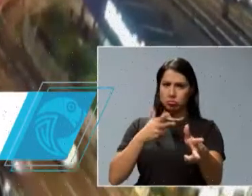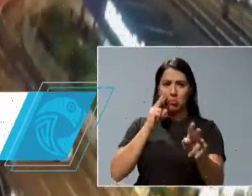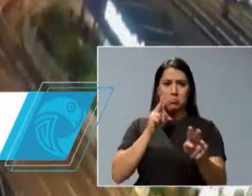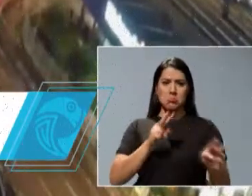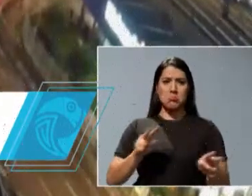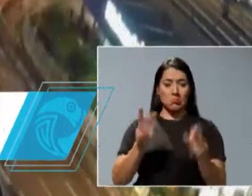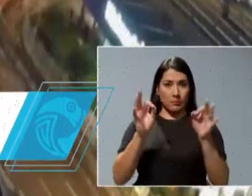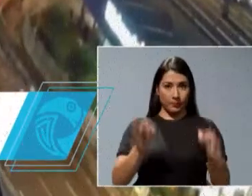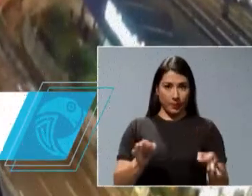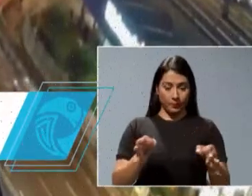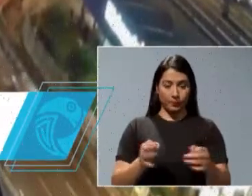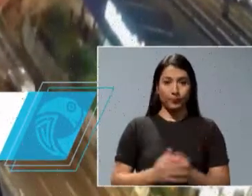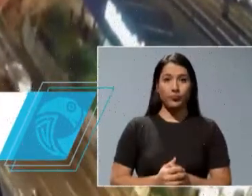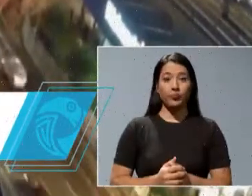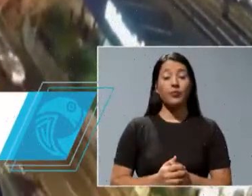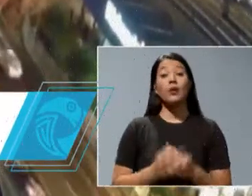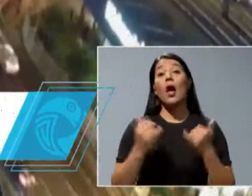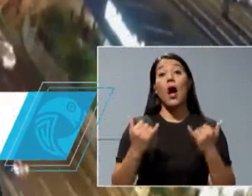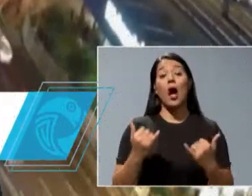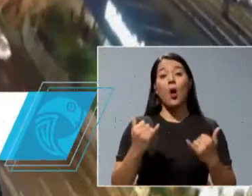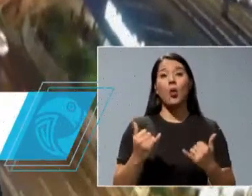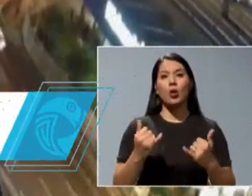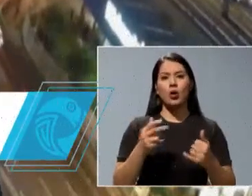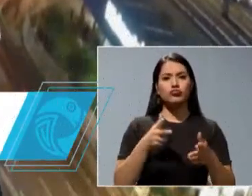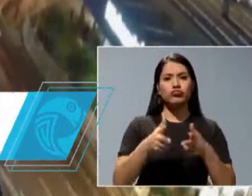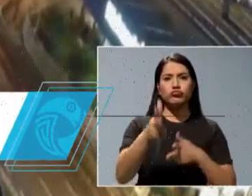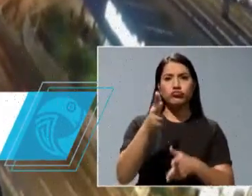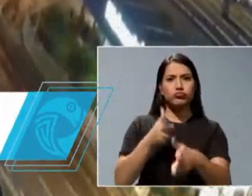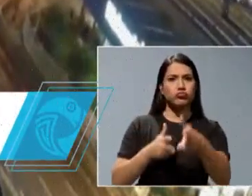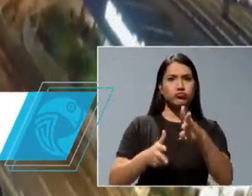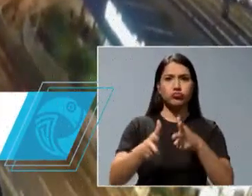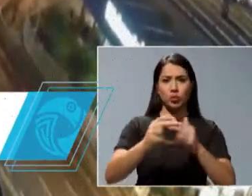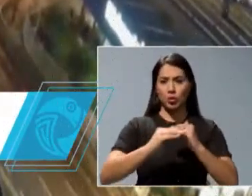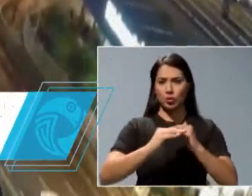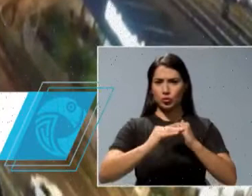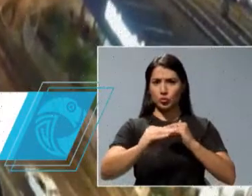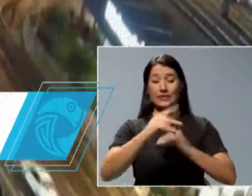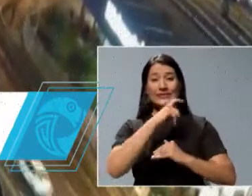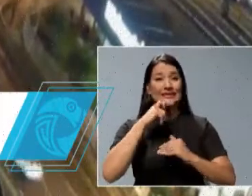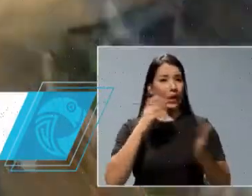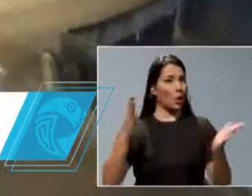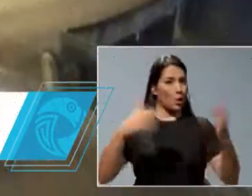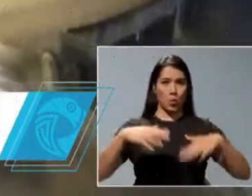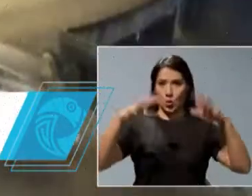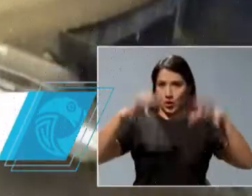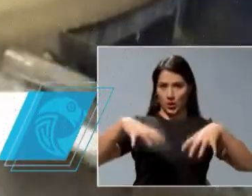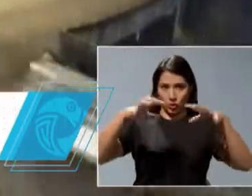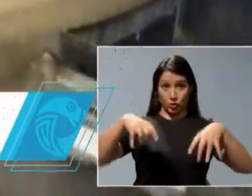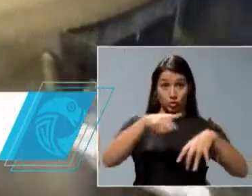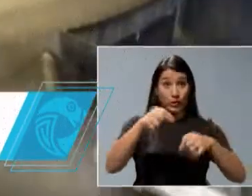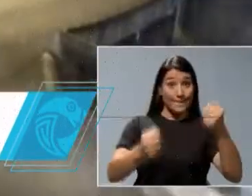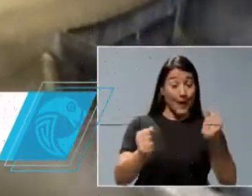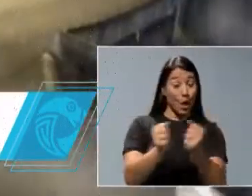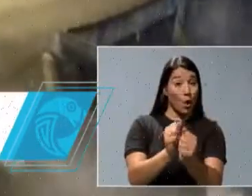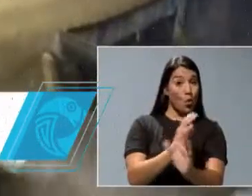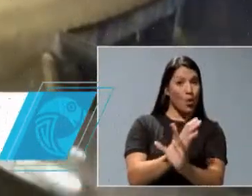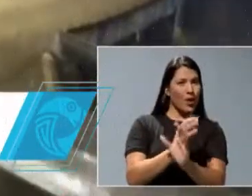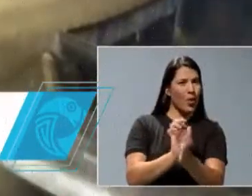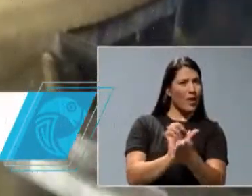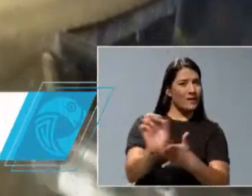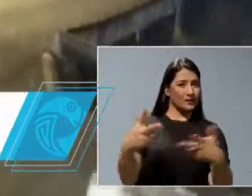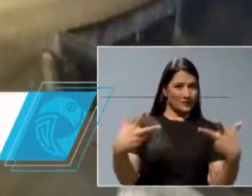visibilidad. La condición de rodaje se encuentra con pavimento seco. Maneje con precaución y evite accidentes. También le